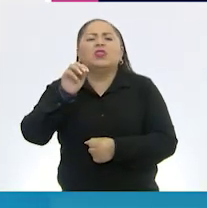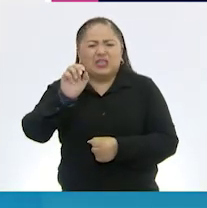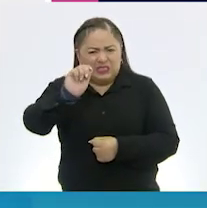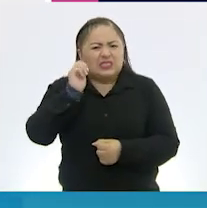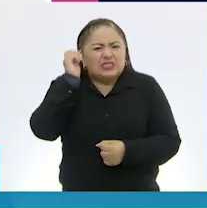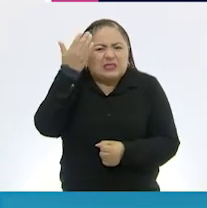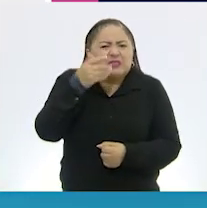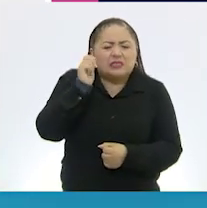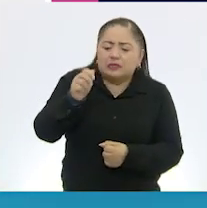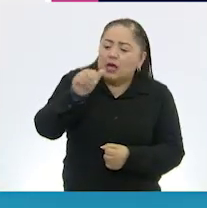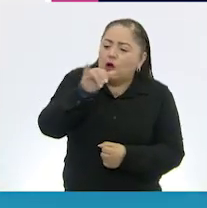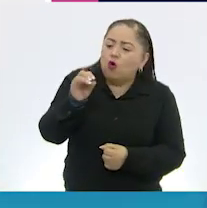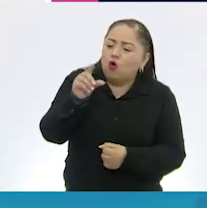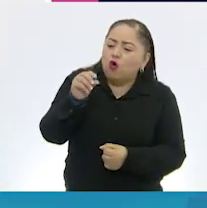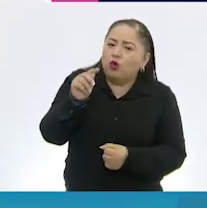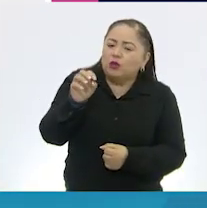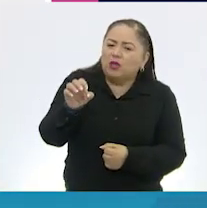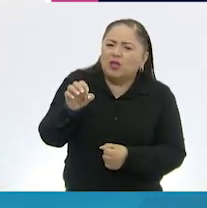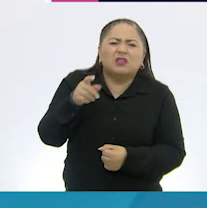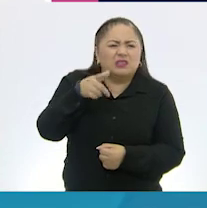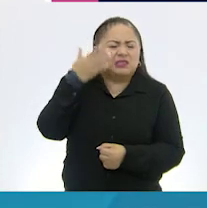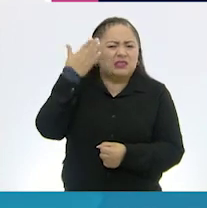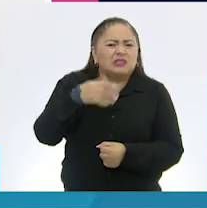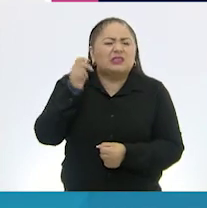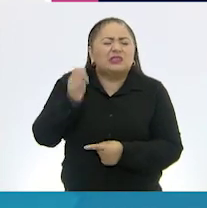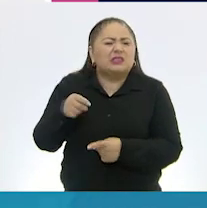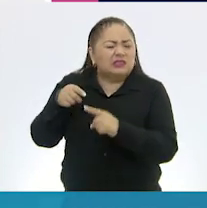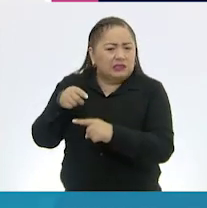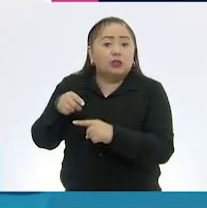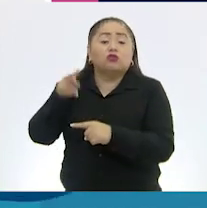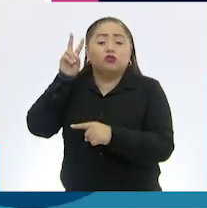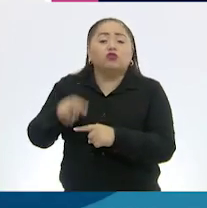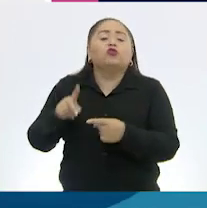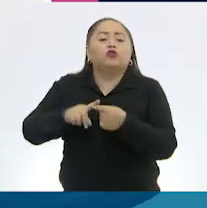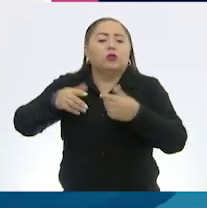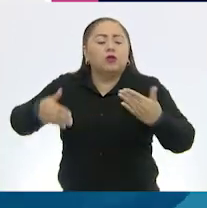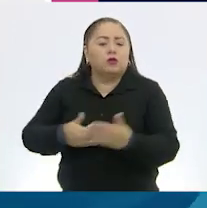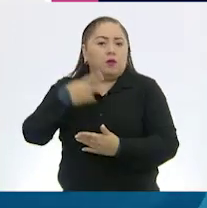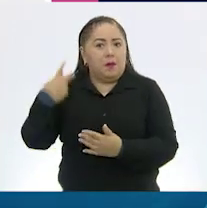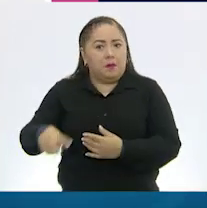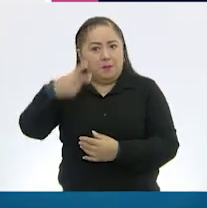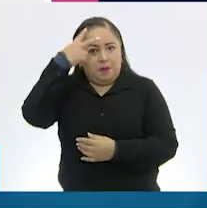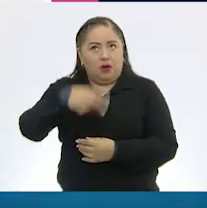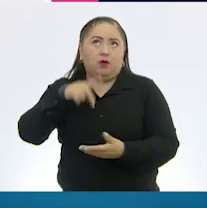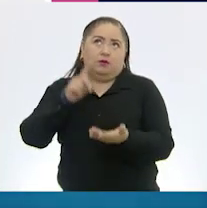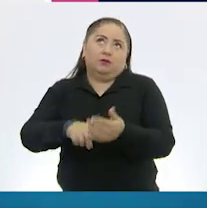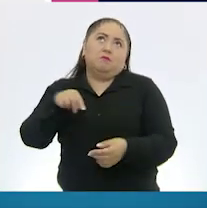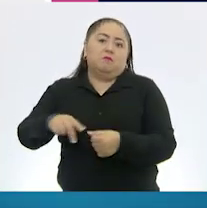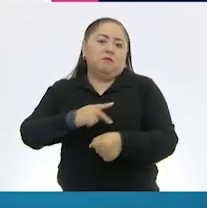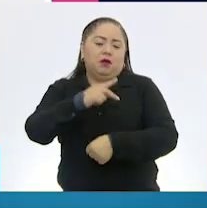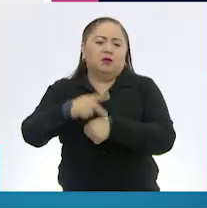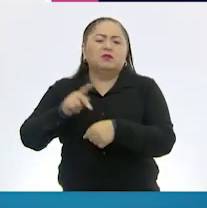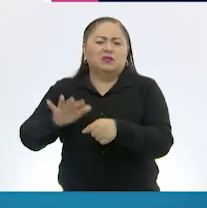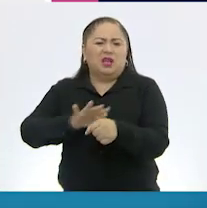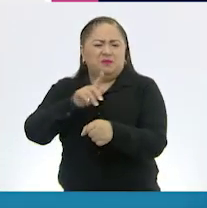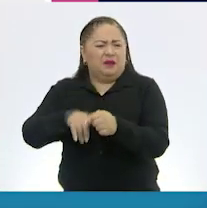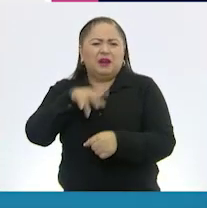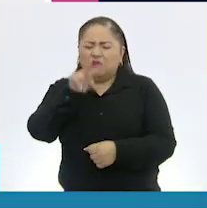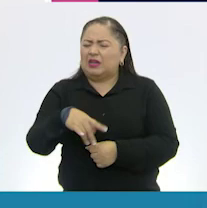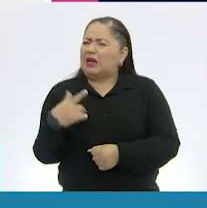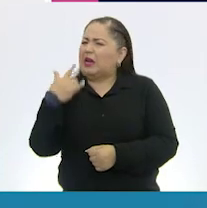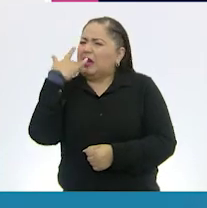es un ajolote? Es un anfibio que es originario de México, mi país. Es un animal